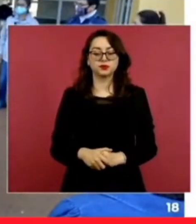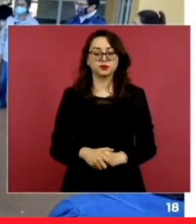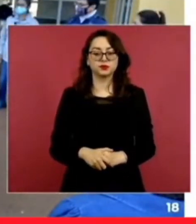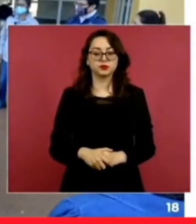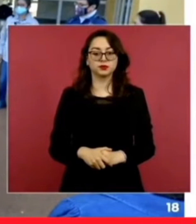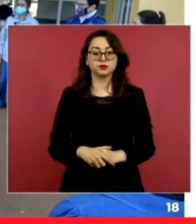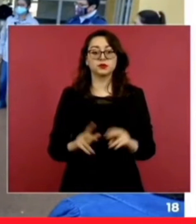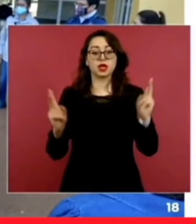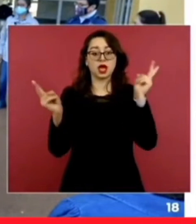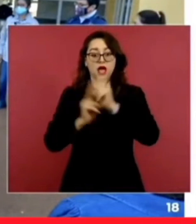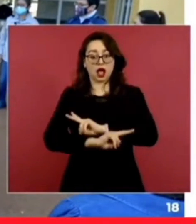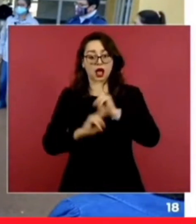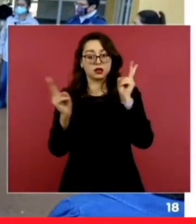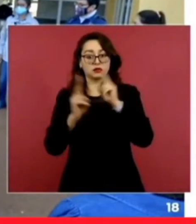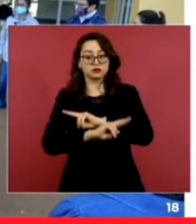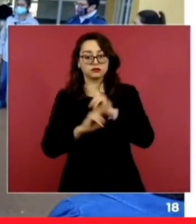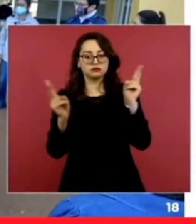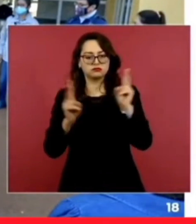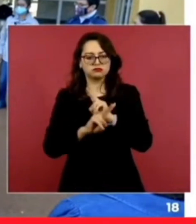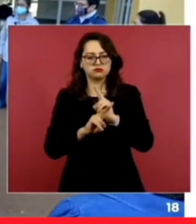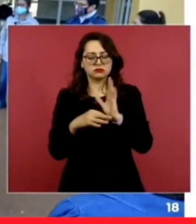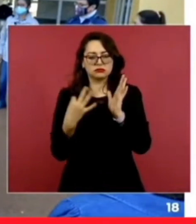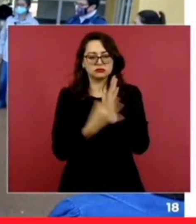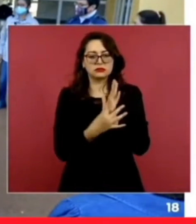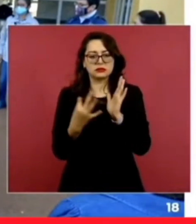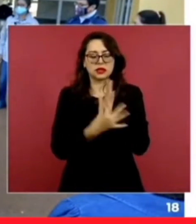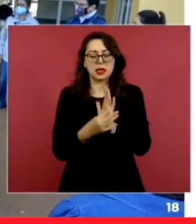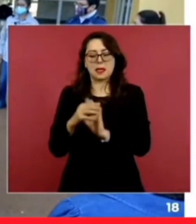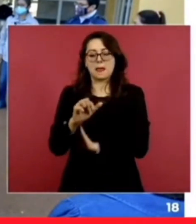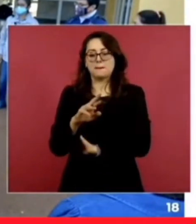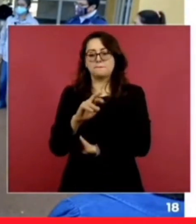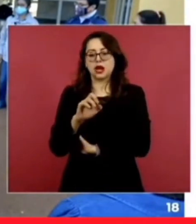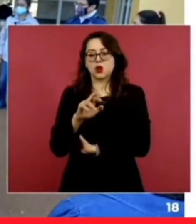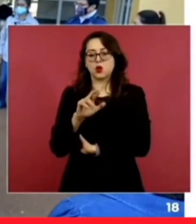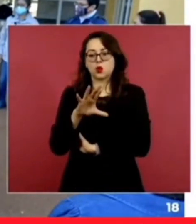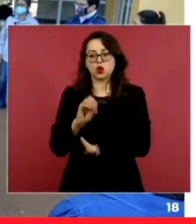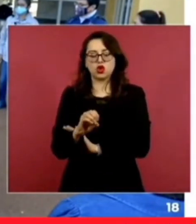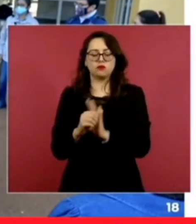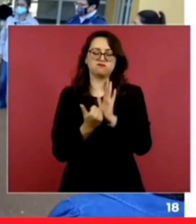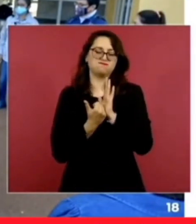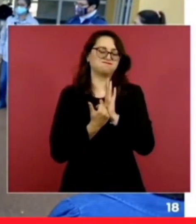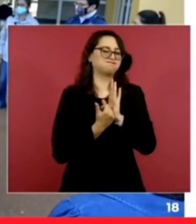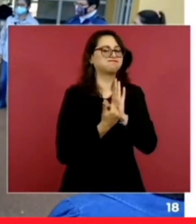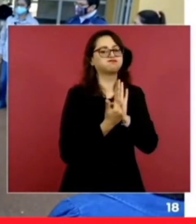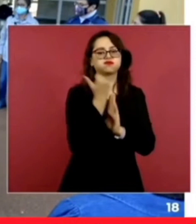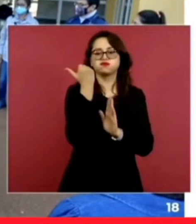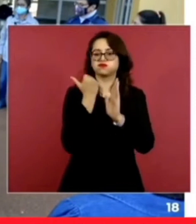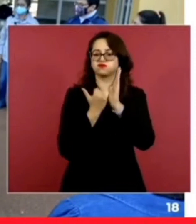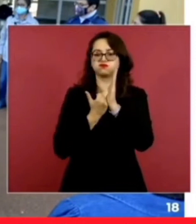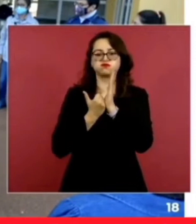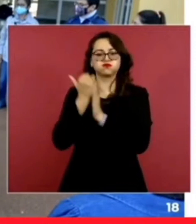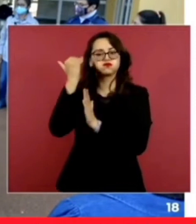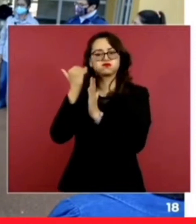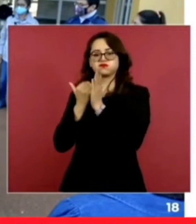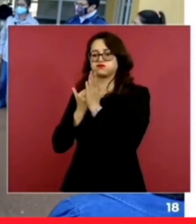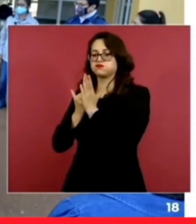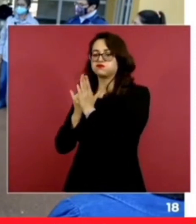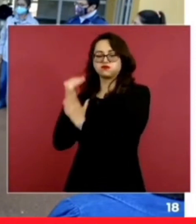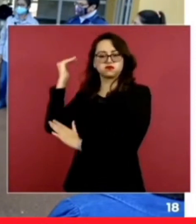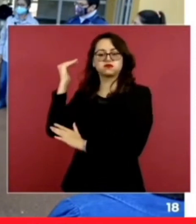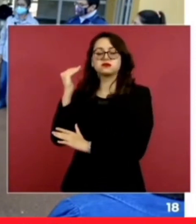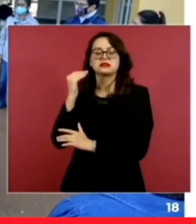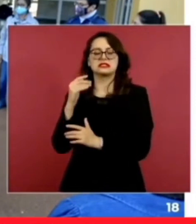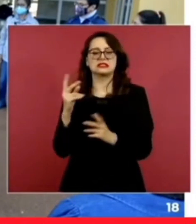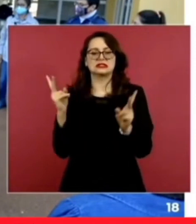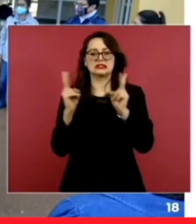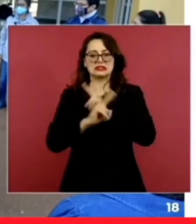En el aire, el incremento de mercurio excedió los valores recomendados. Se encontraron altos niveles de